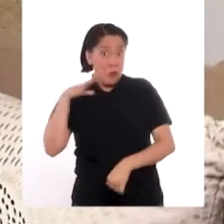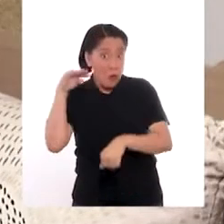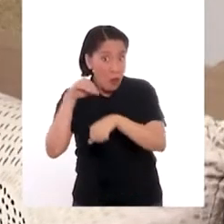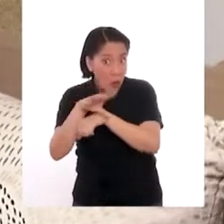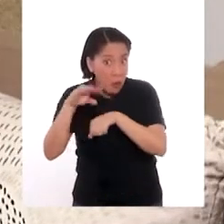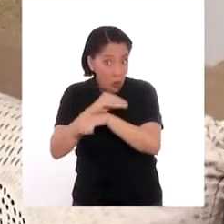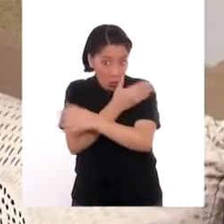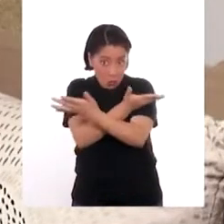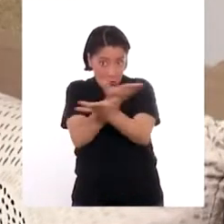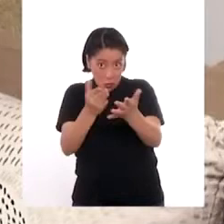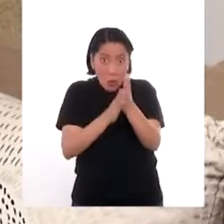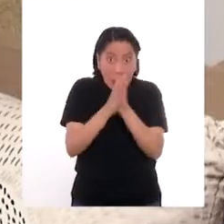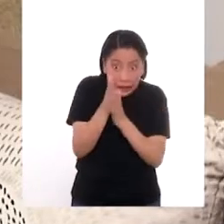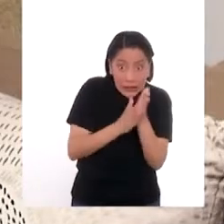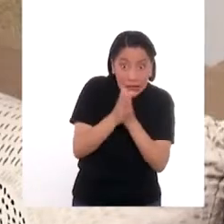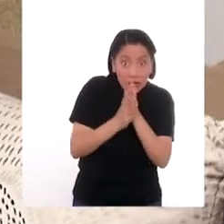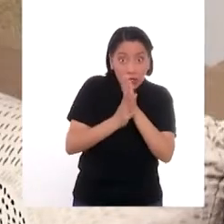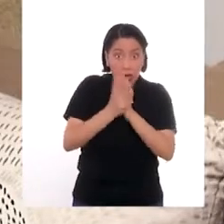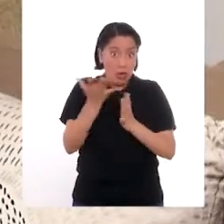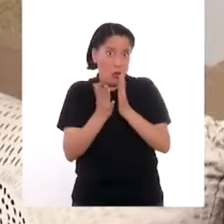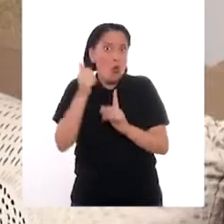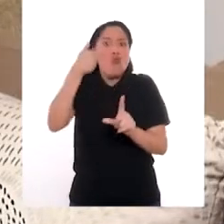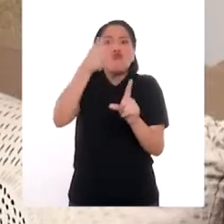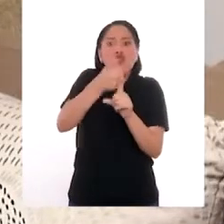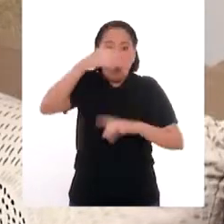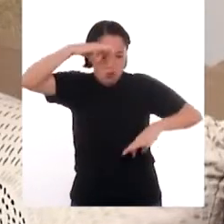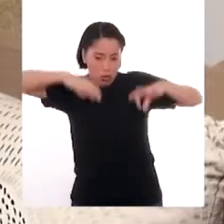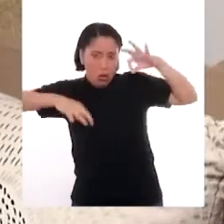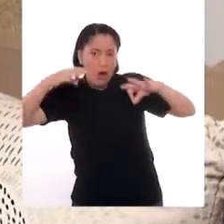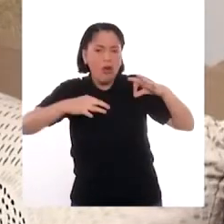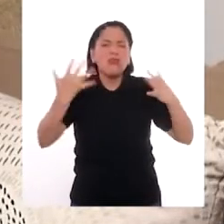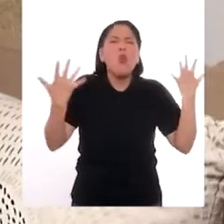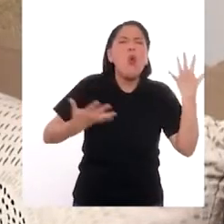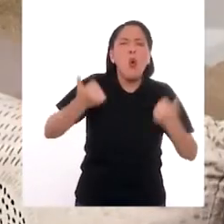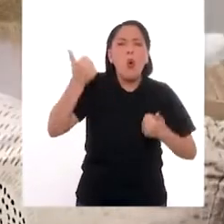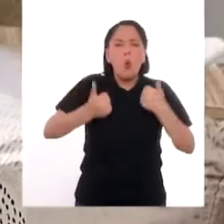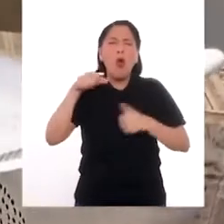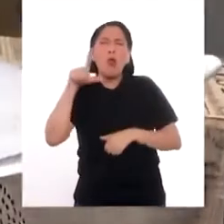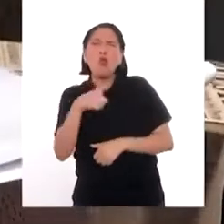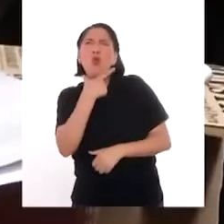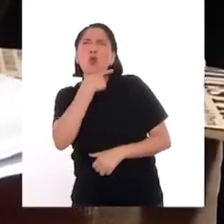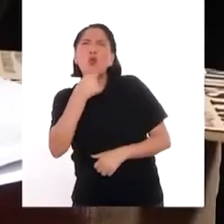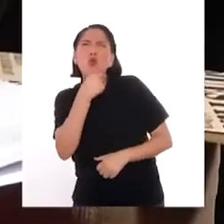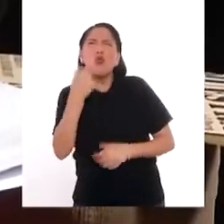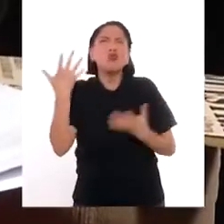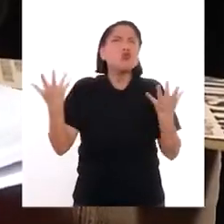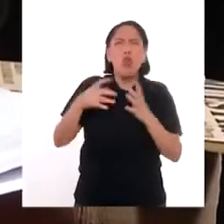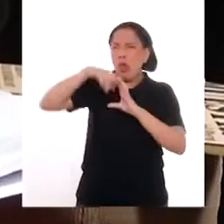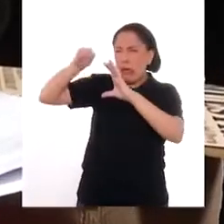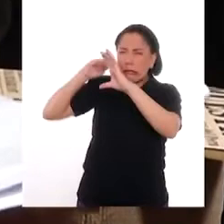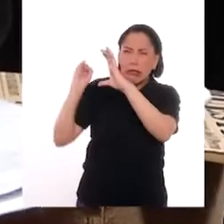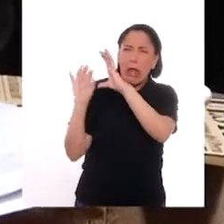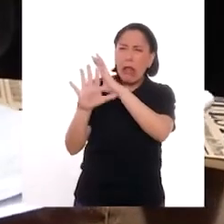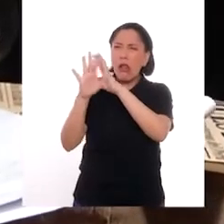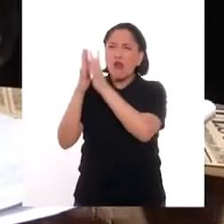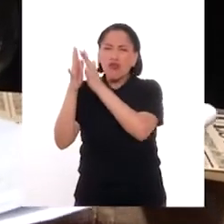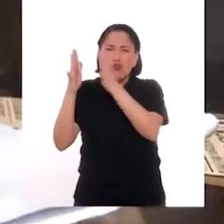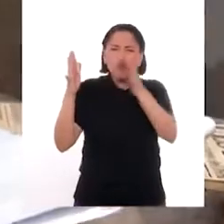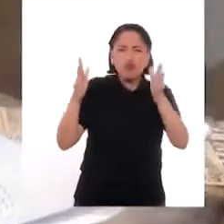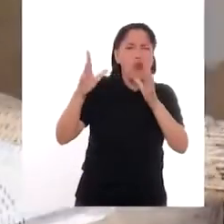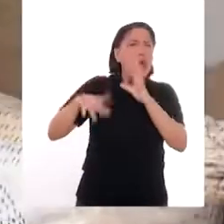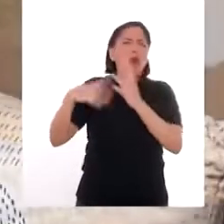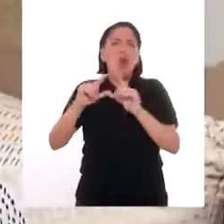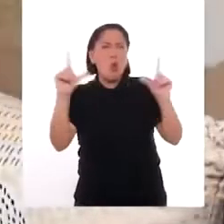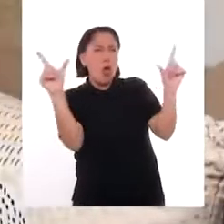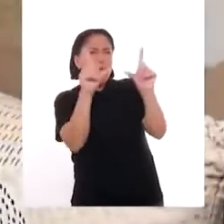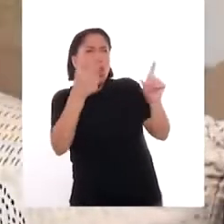El consejo que yo daría si quieren actuar su escena, primero es escoger algo que les guste mucho, una escena de una película, de alguna